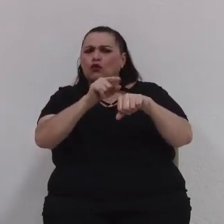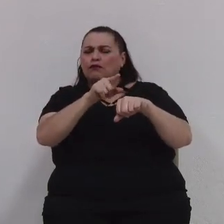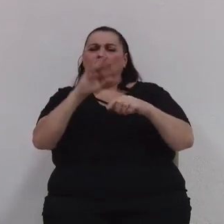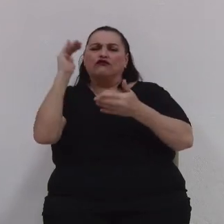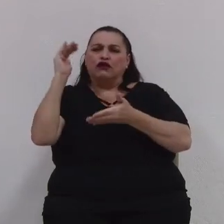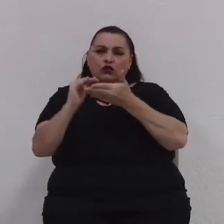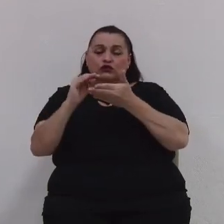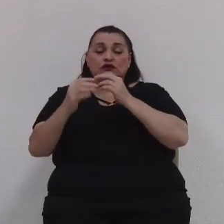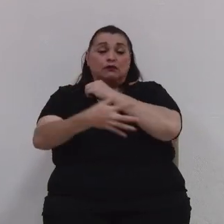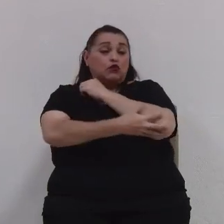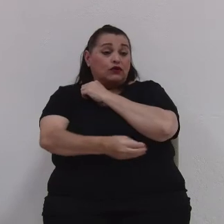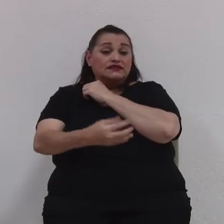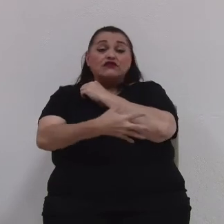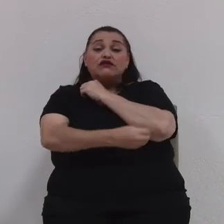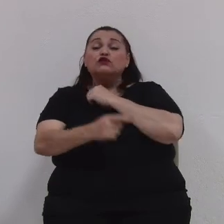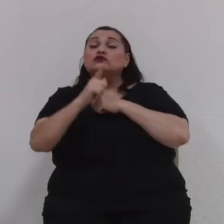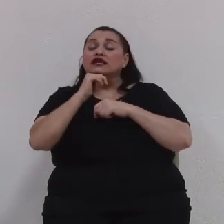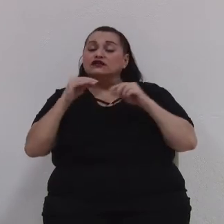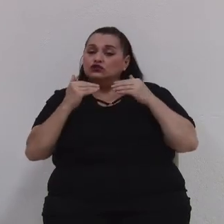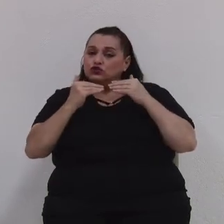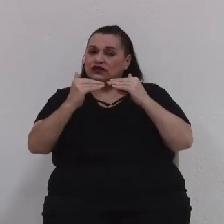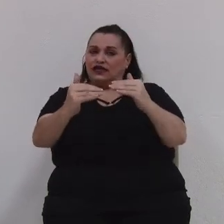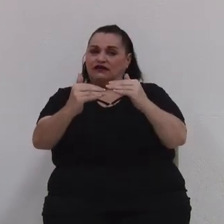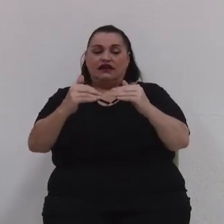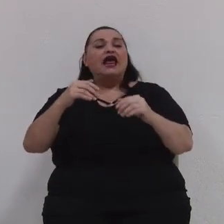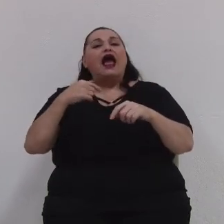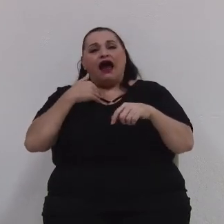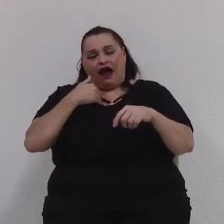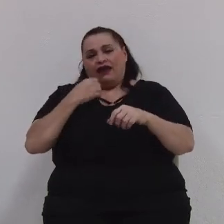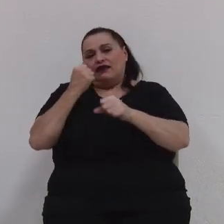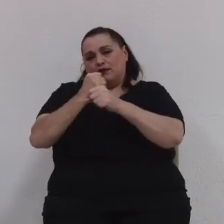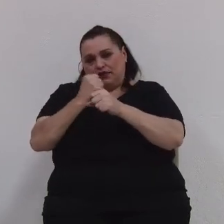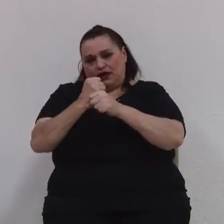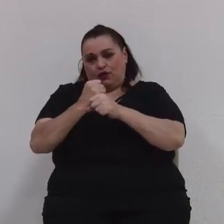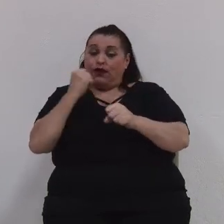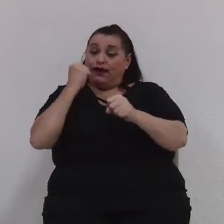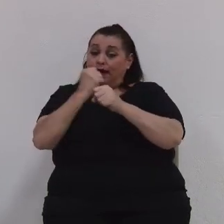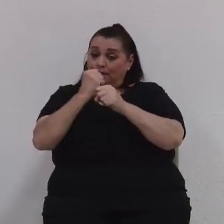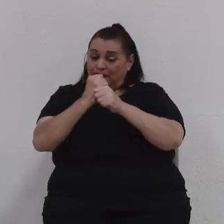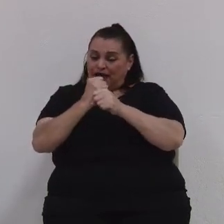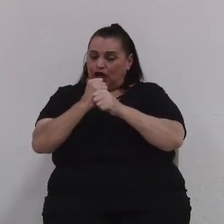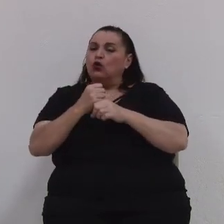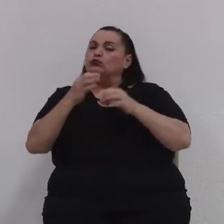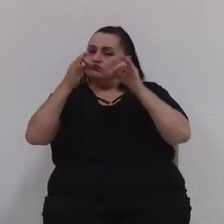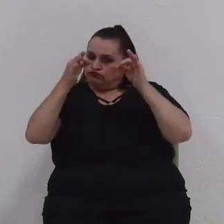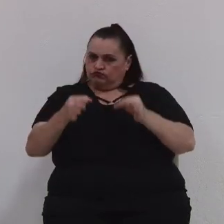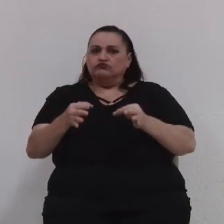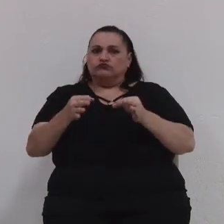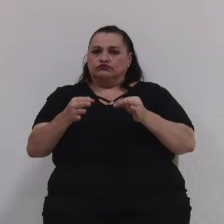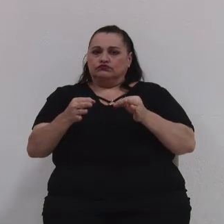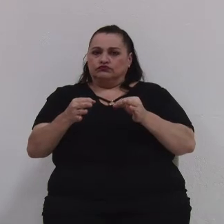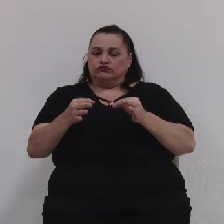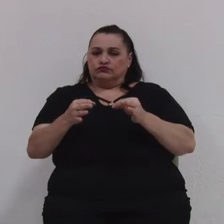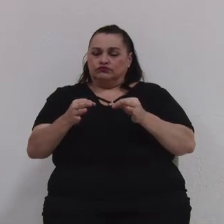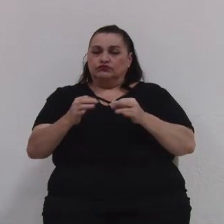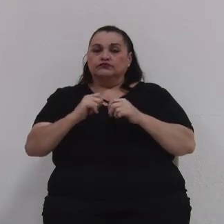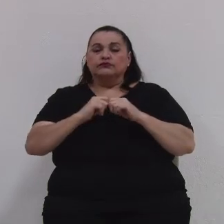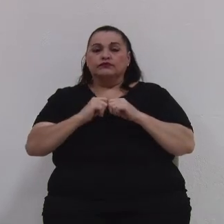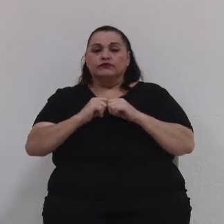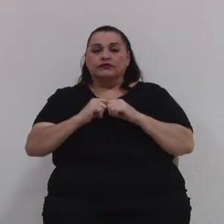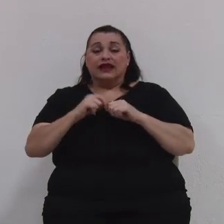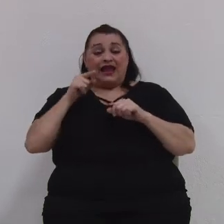Aquí la pobreza la vamos a reducir de manera sostenible en la medida en que haya empleo, y empleo decente. Ahora,